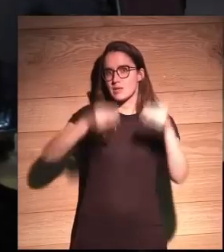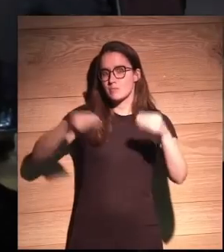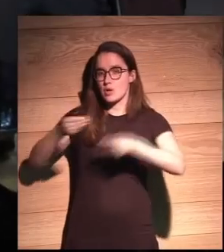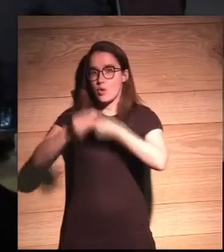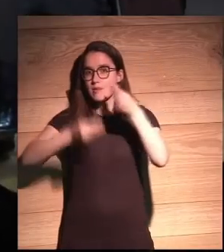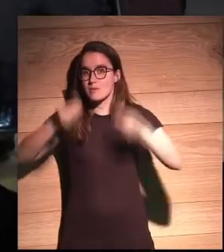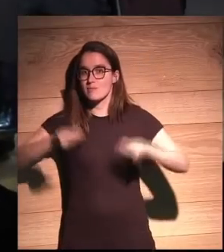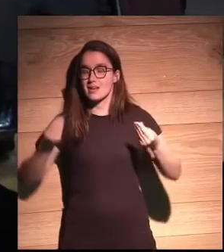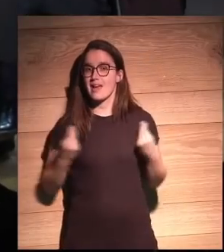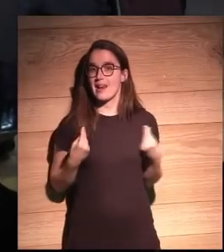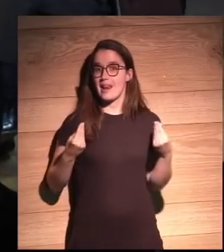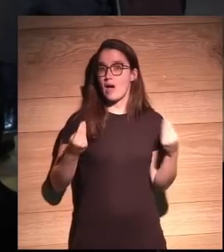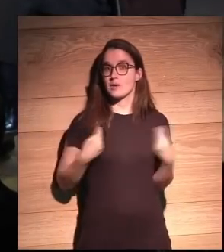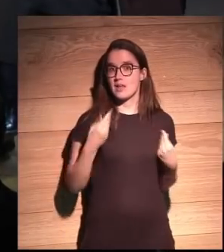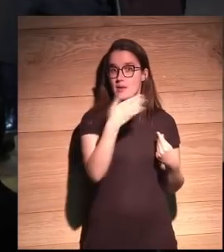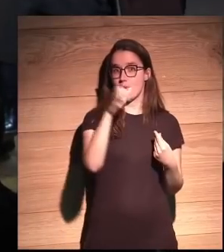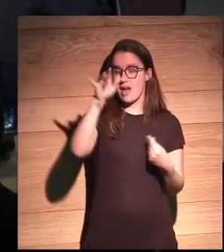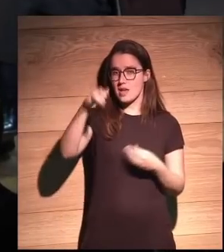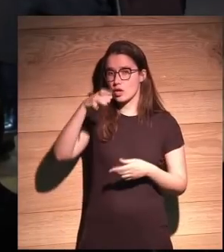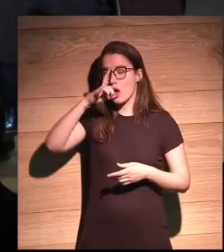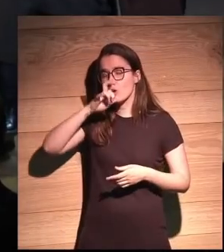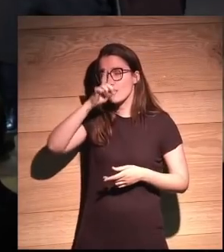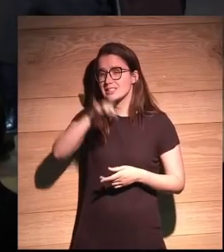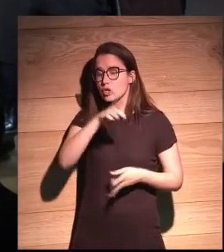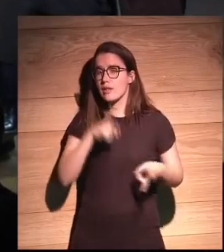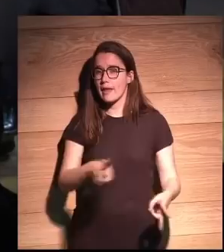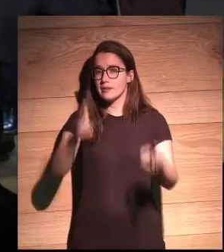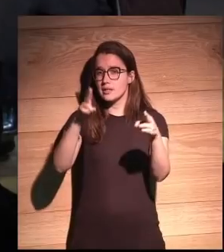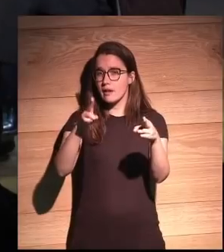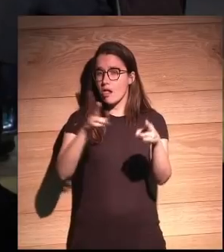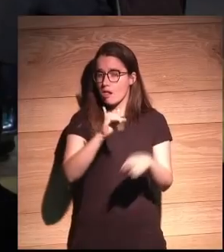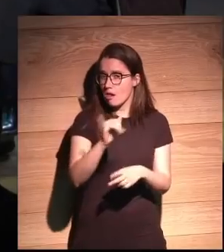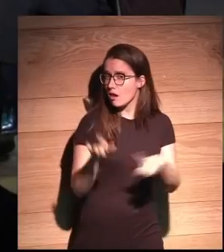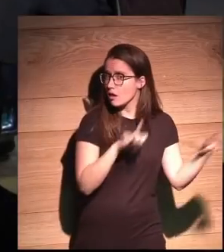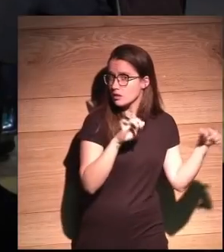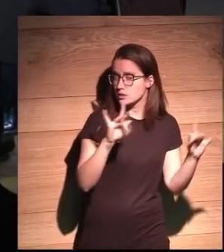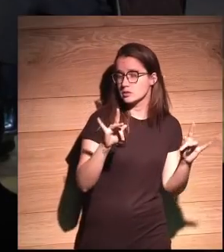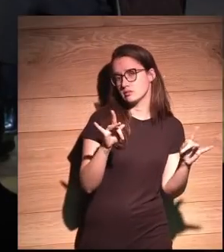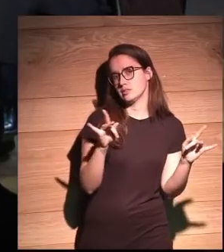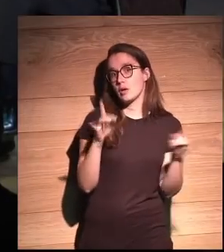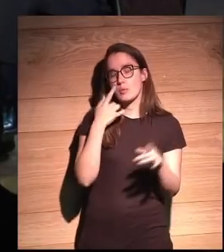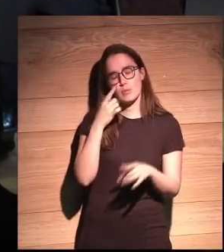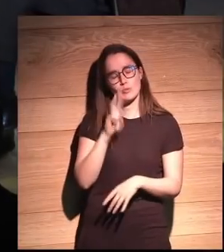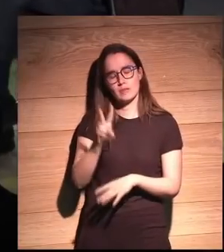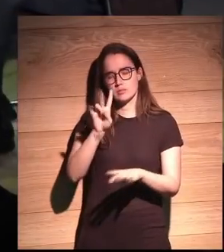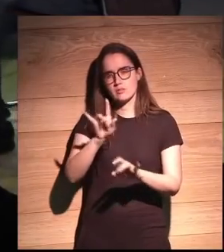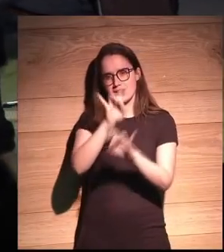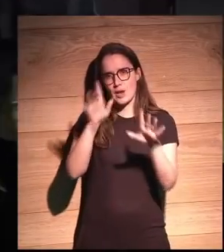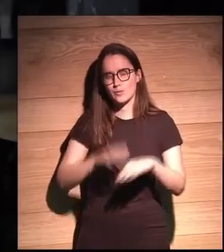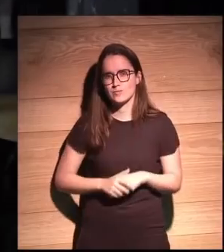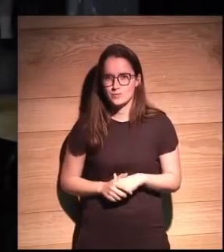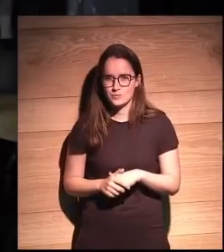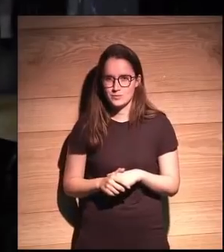hacen también en la vida de Brian. No sé si os acordáis de esa escena fantástica. ¿La tienes en la que mano? Está el tío. O sea, es genial. Sí, ¿la podemos claro. ver? Por supuesto que vamos la